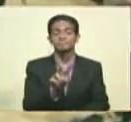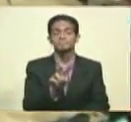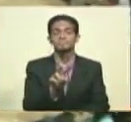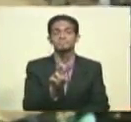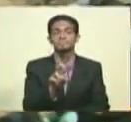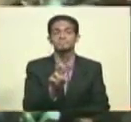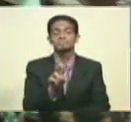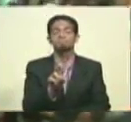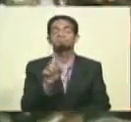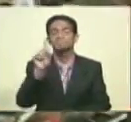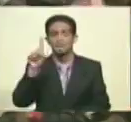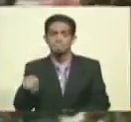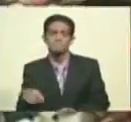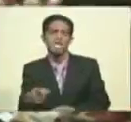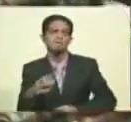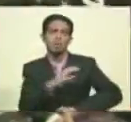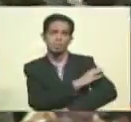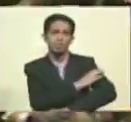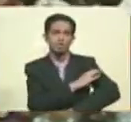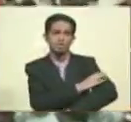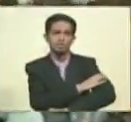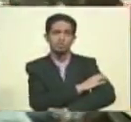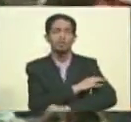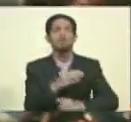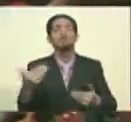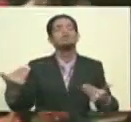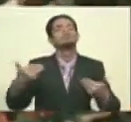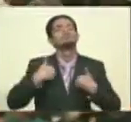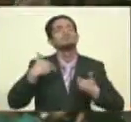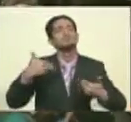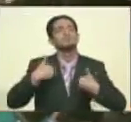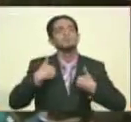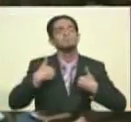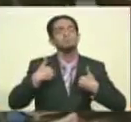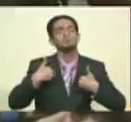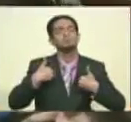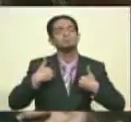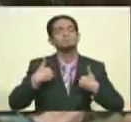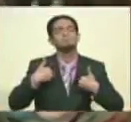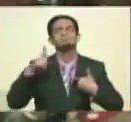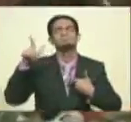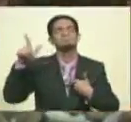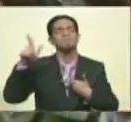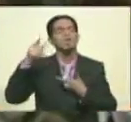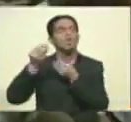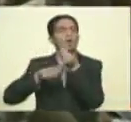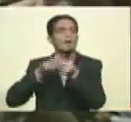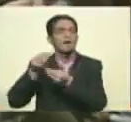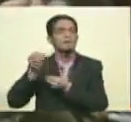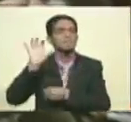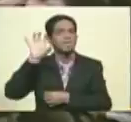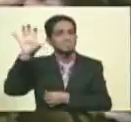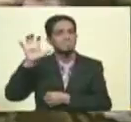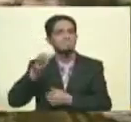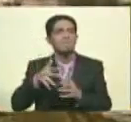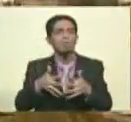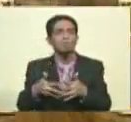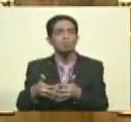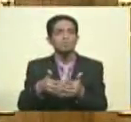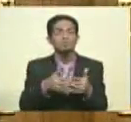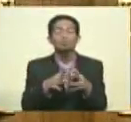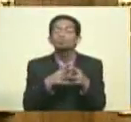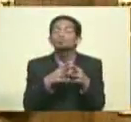adversan, somos víctimas de esa violencia imperial. Todos y todas hemos